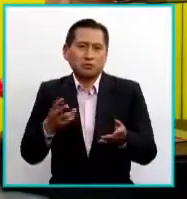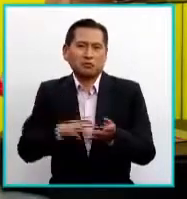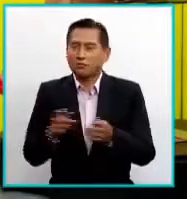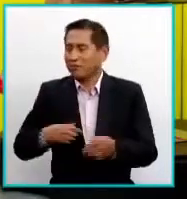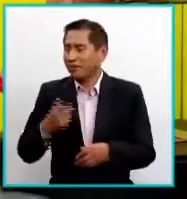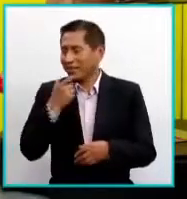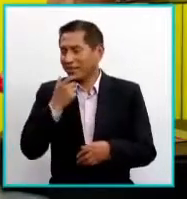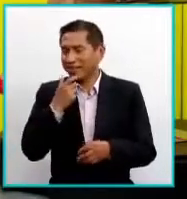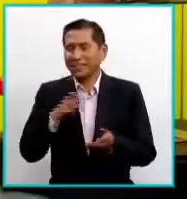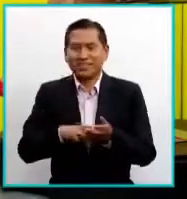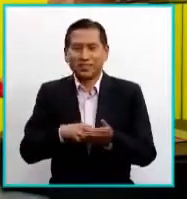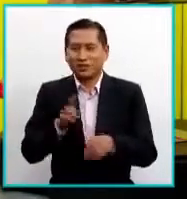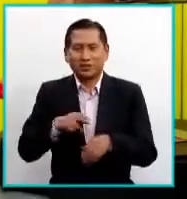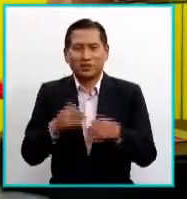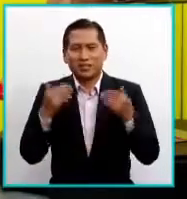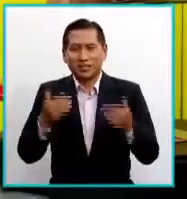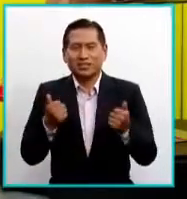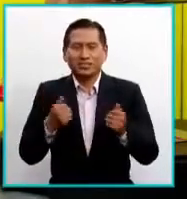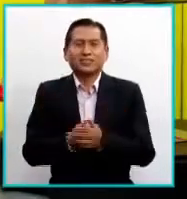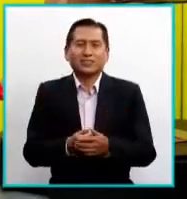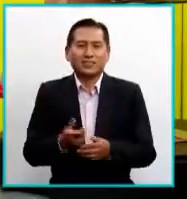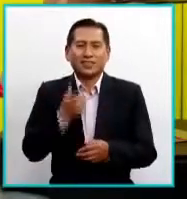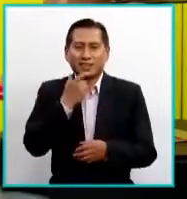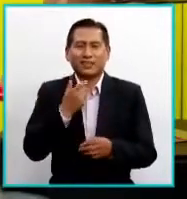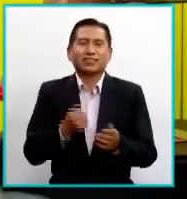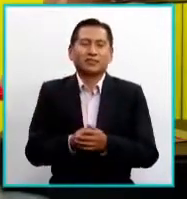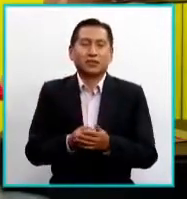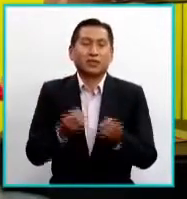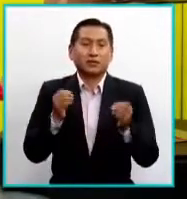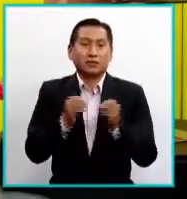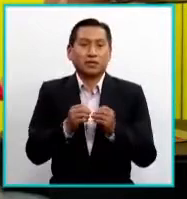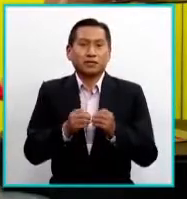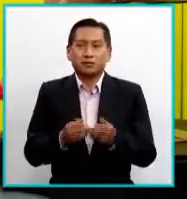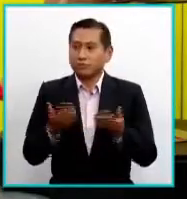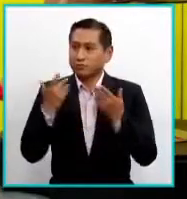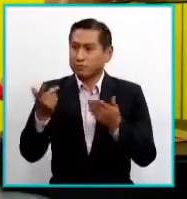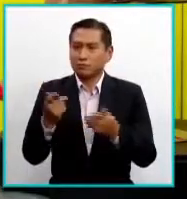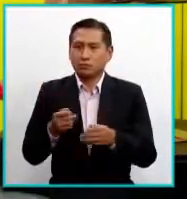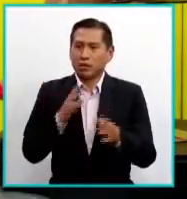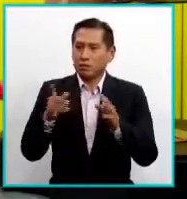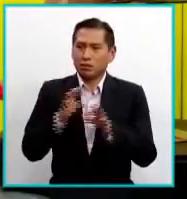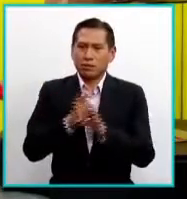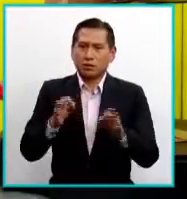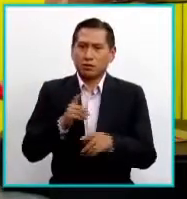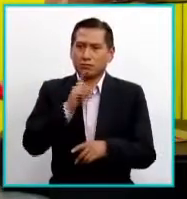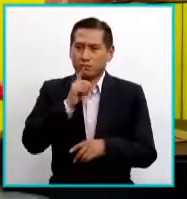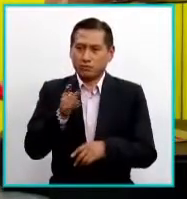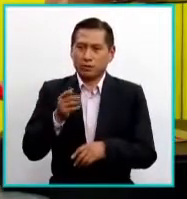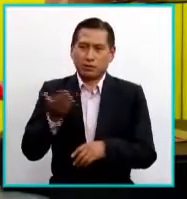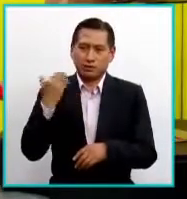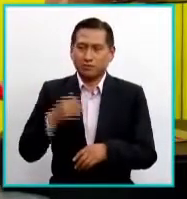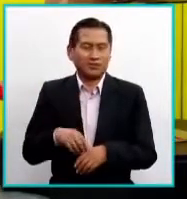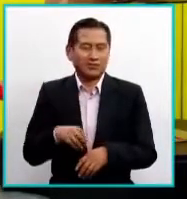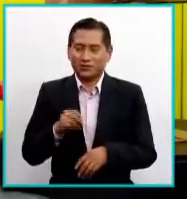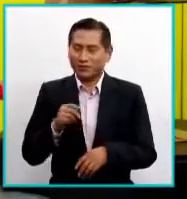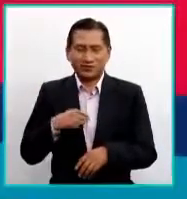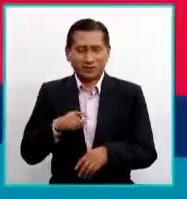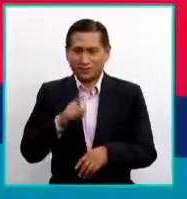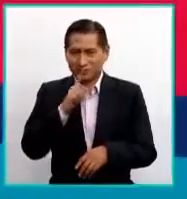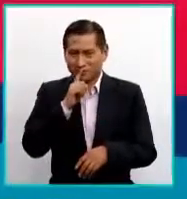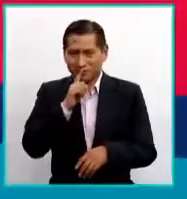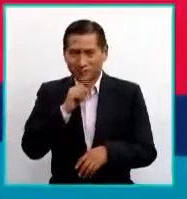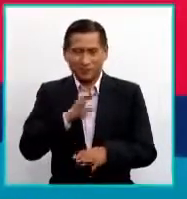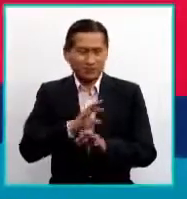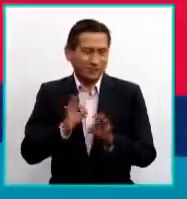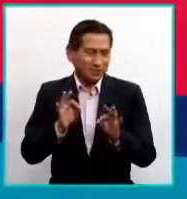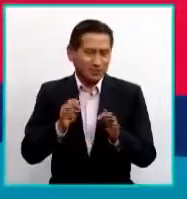Que estamos ahí concentraditos. No hay tiempo de aburrirse. Sí. También quiero agradecerte, Marce, por no haber comentado nada anteriormente. No, contigo. No ha habido